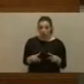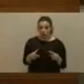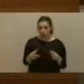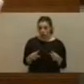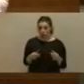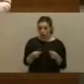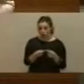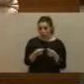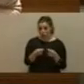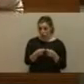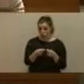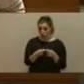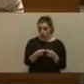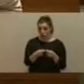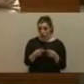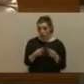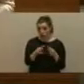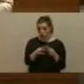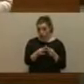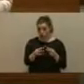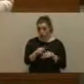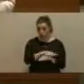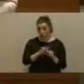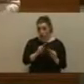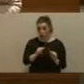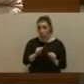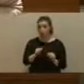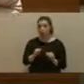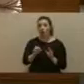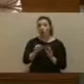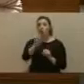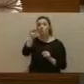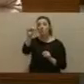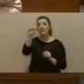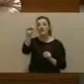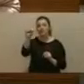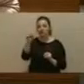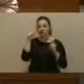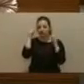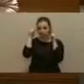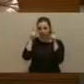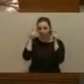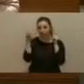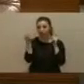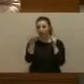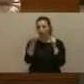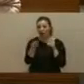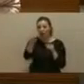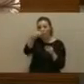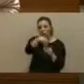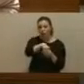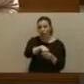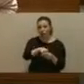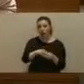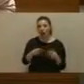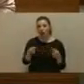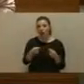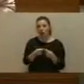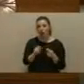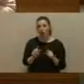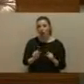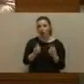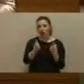los comunistas, han tratado por la portilla de introducir una cooficialidad,